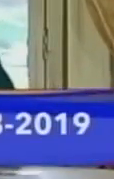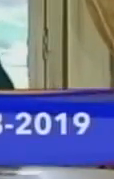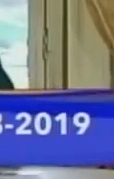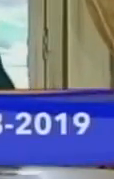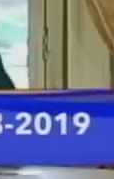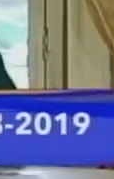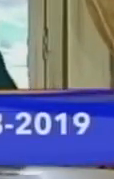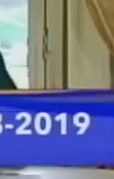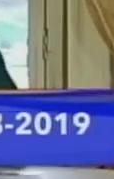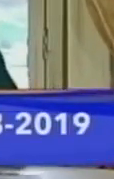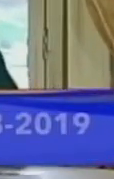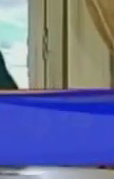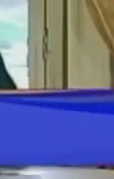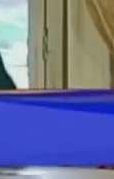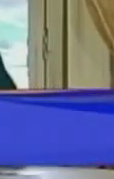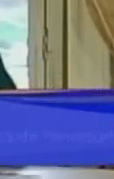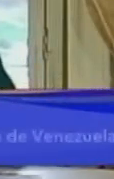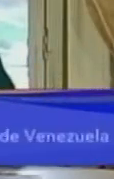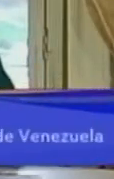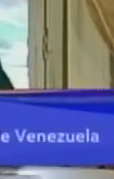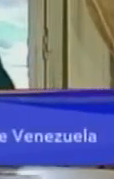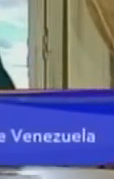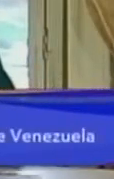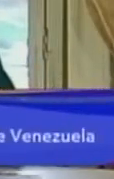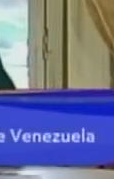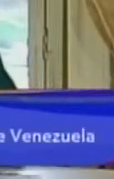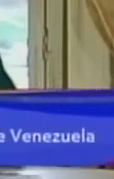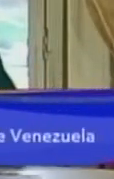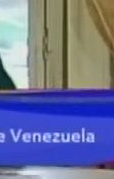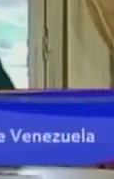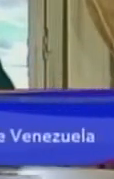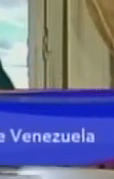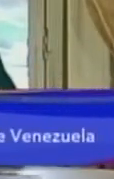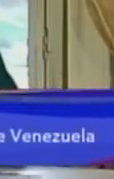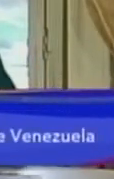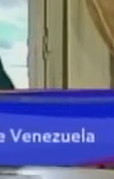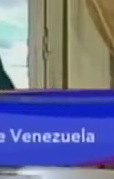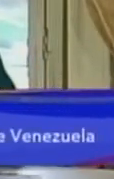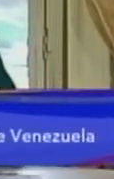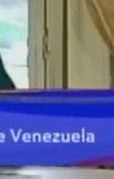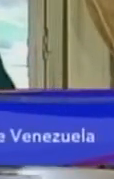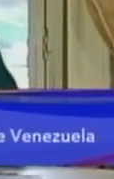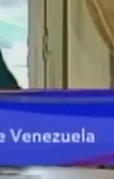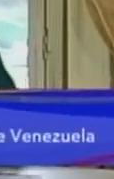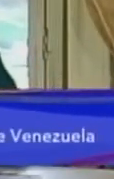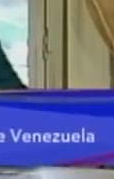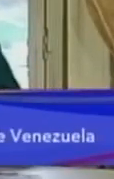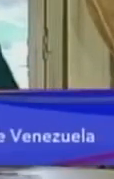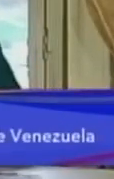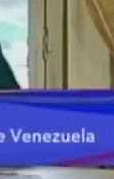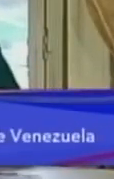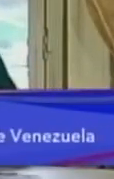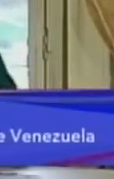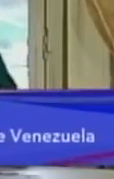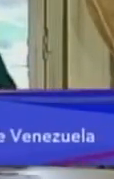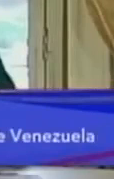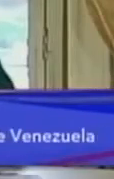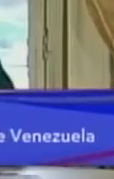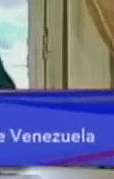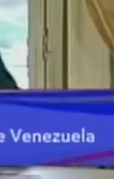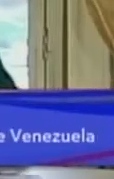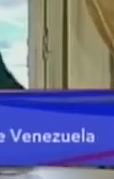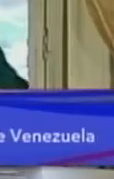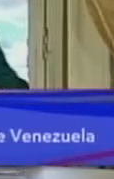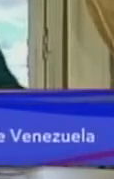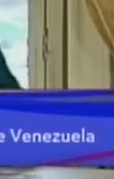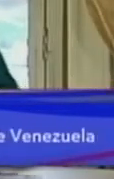de la filosofía de la concepción robinsoniana, de Samuel Robinson, ¿sí?